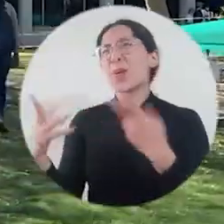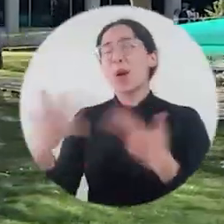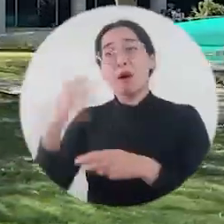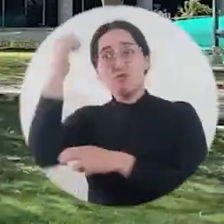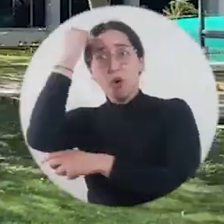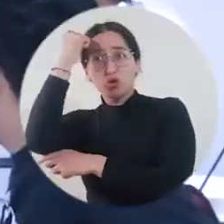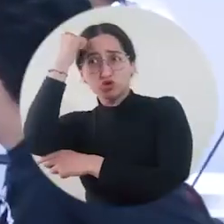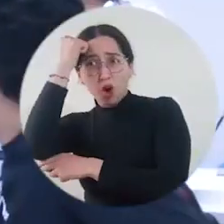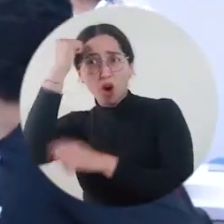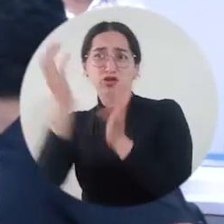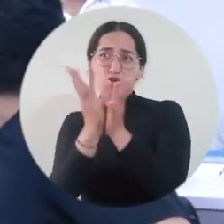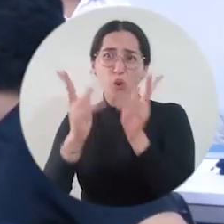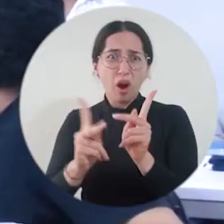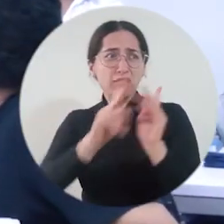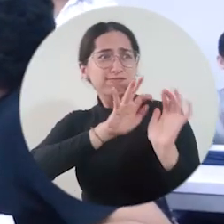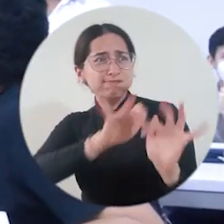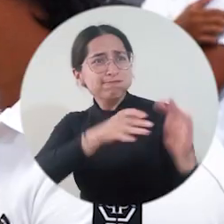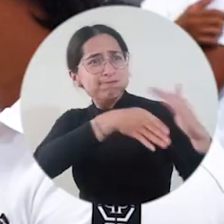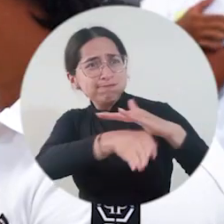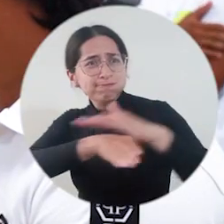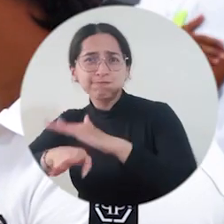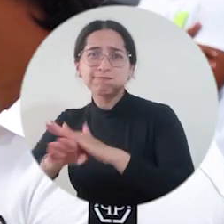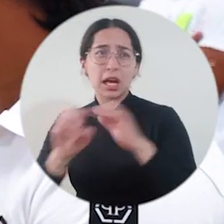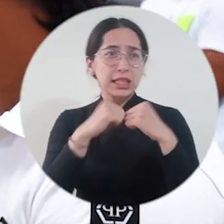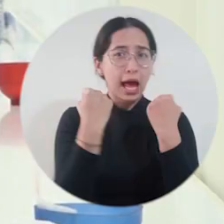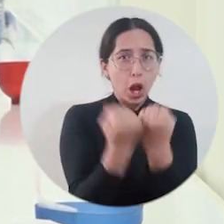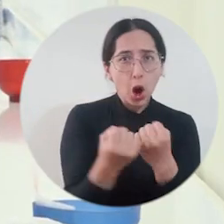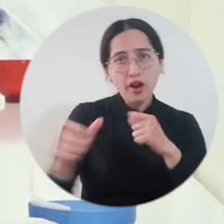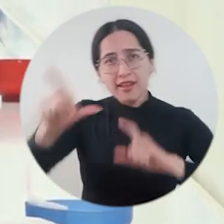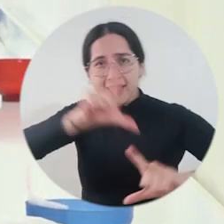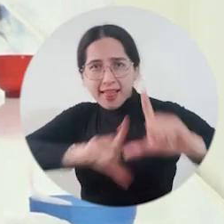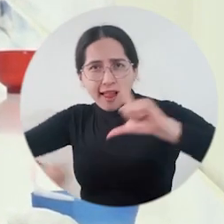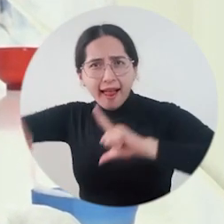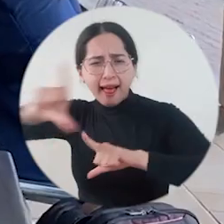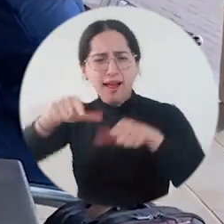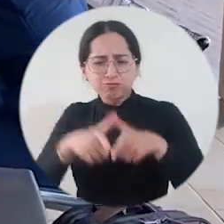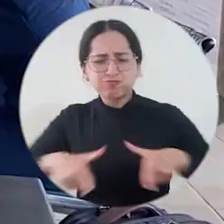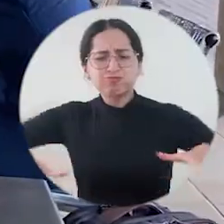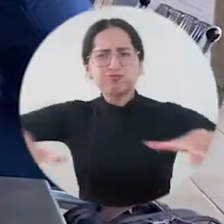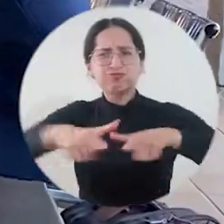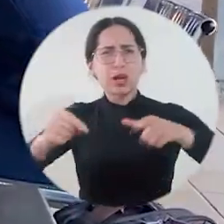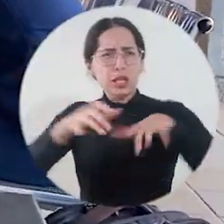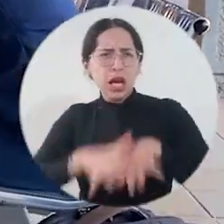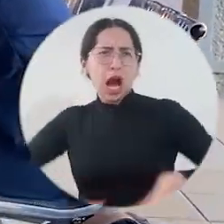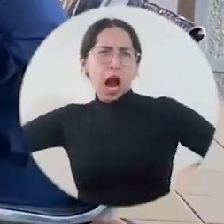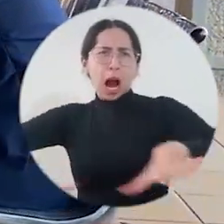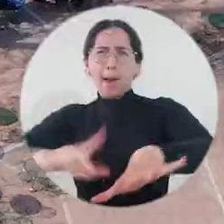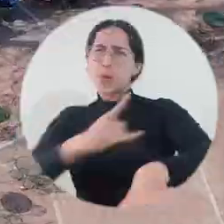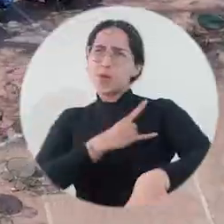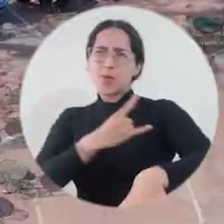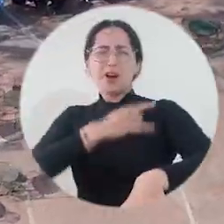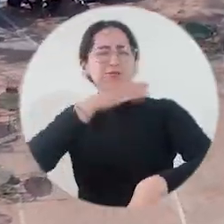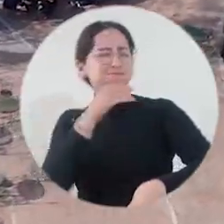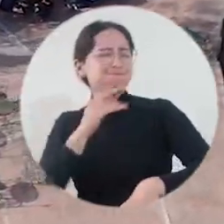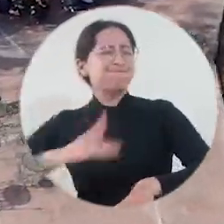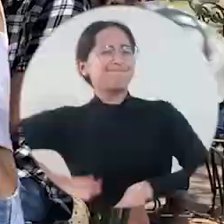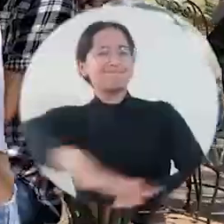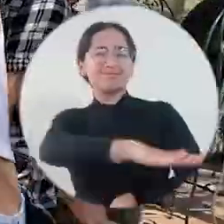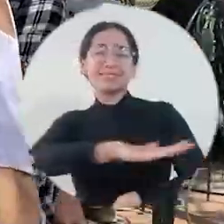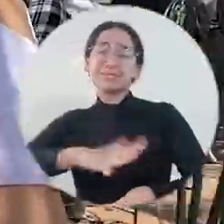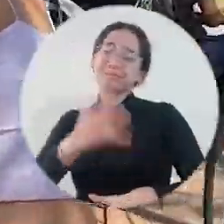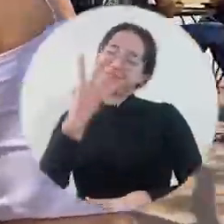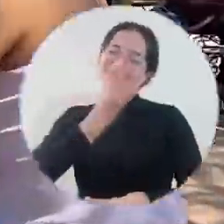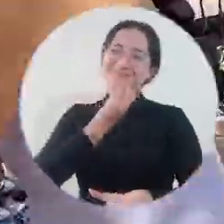nuestros estudiantes y a nuestros docentes en los salones de clases, en los laboratorios, en los espacios abiertos del campus universitario.